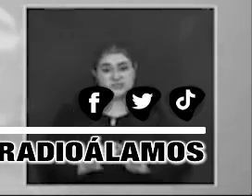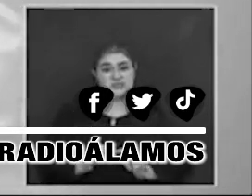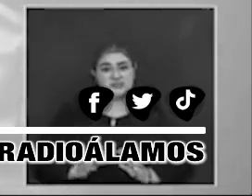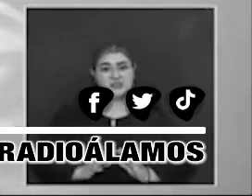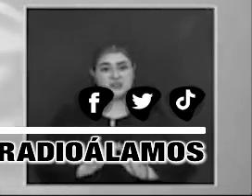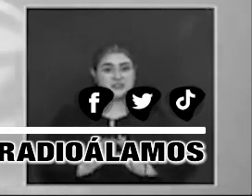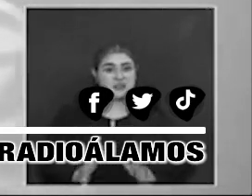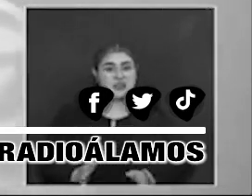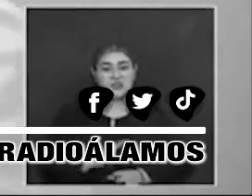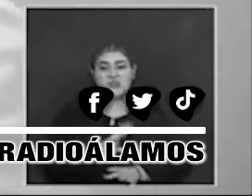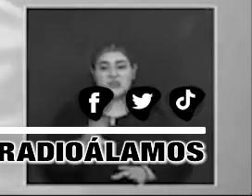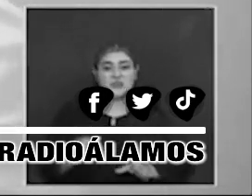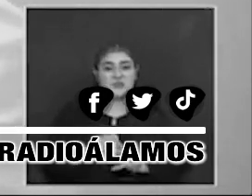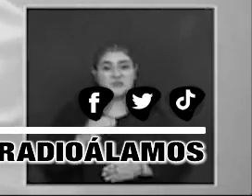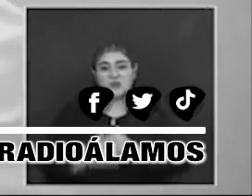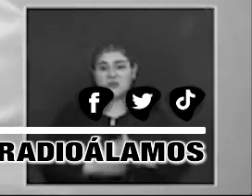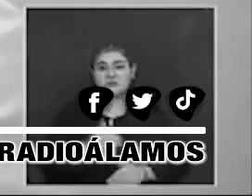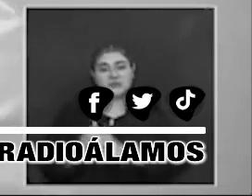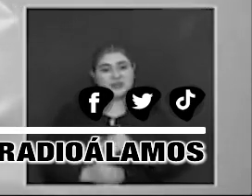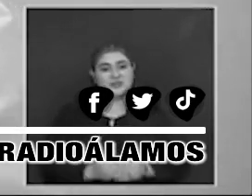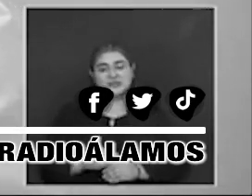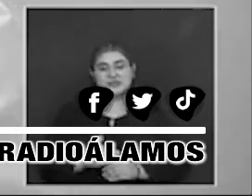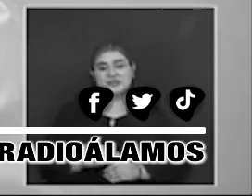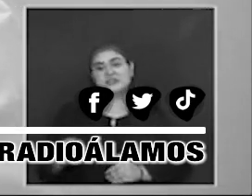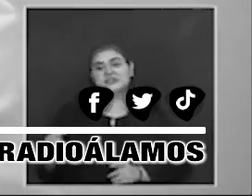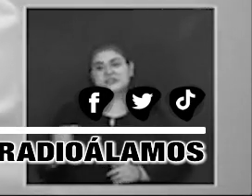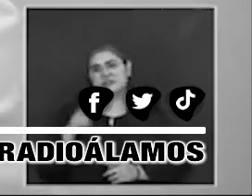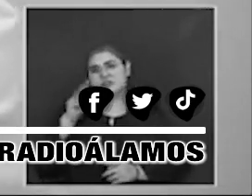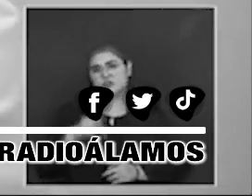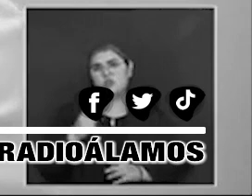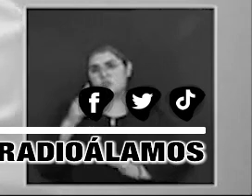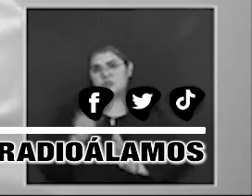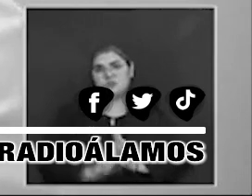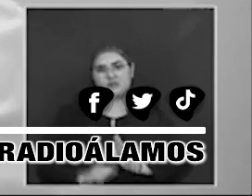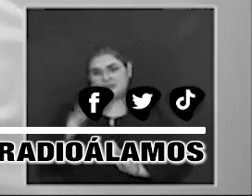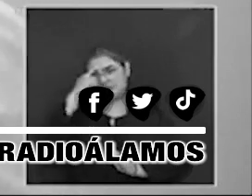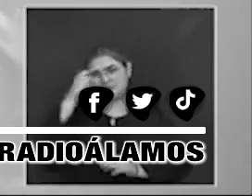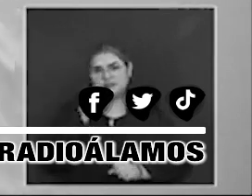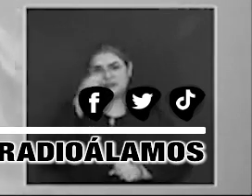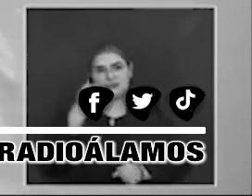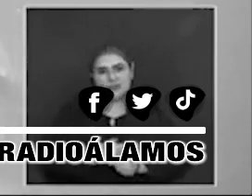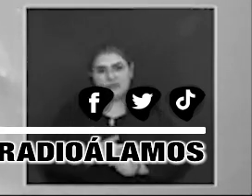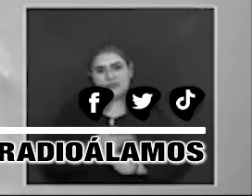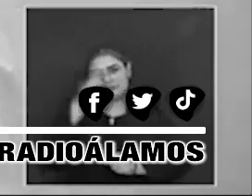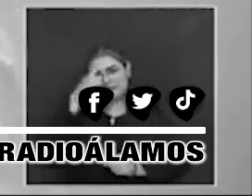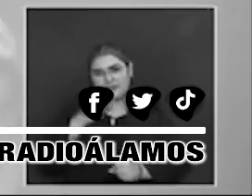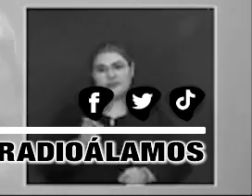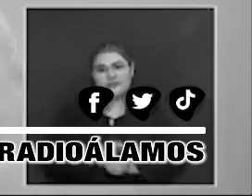intereses. Ahora renuncian por culpa de su propio equipo. ¡Qué récord!